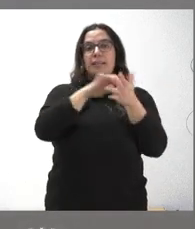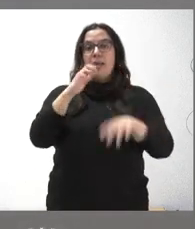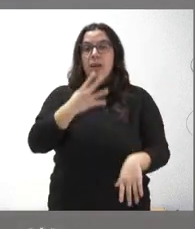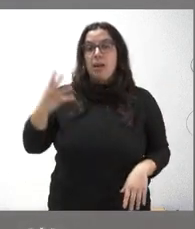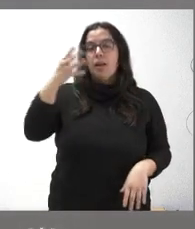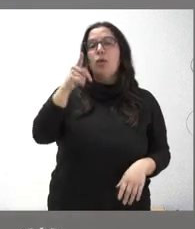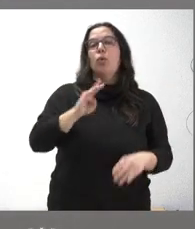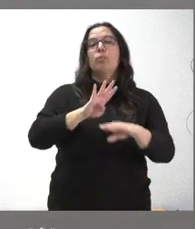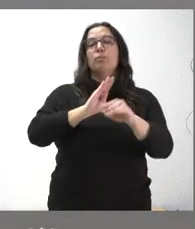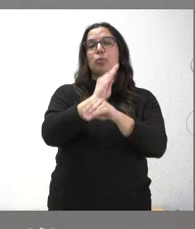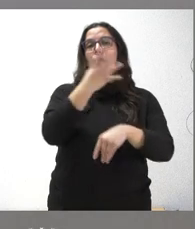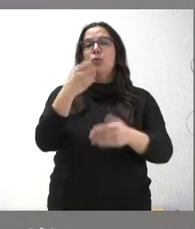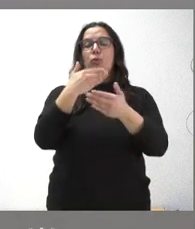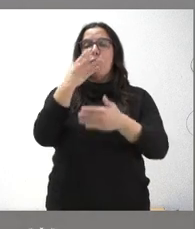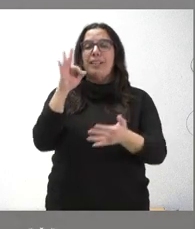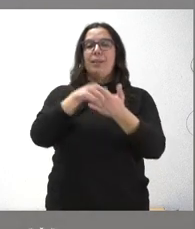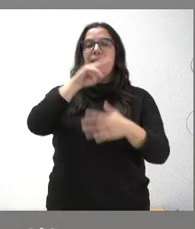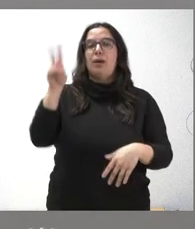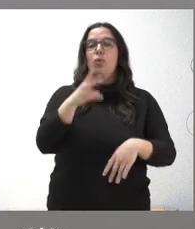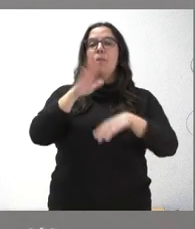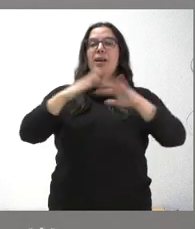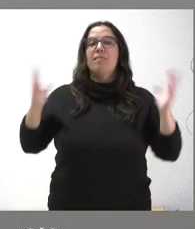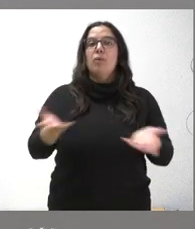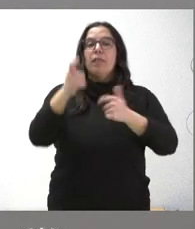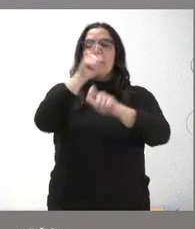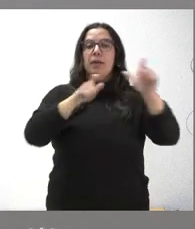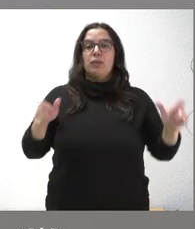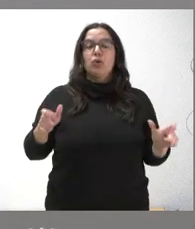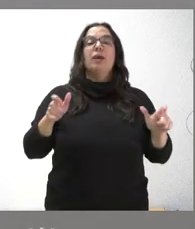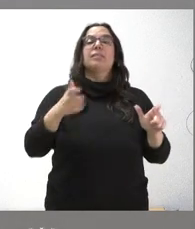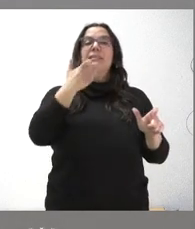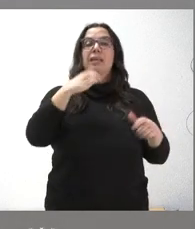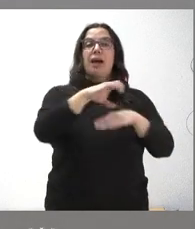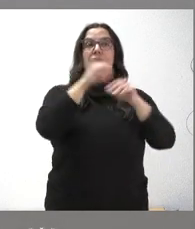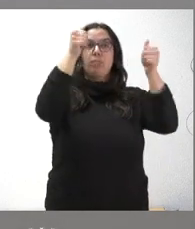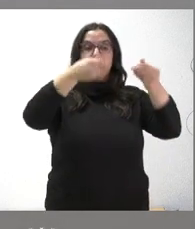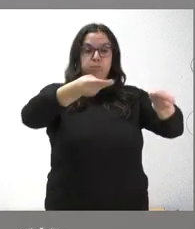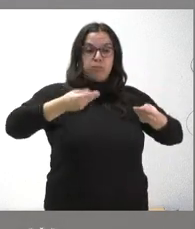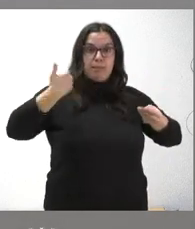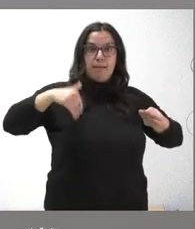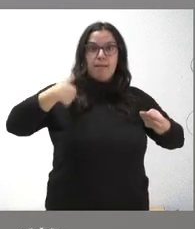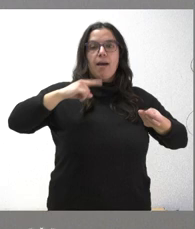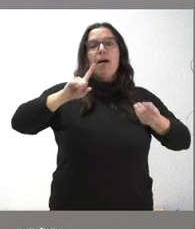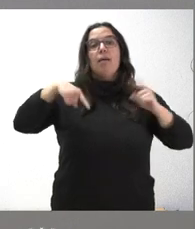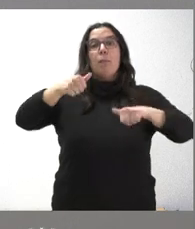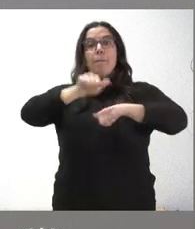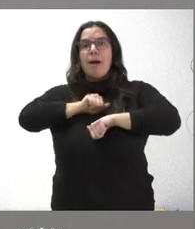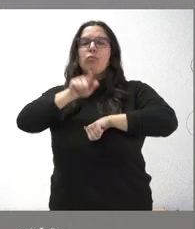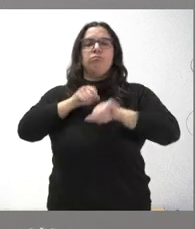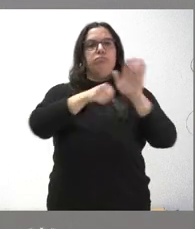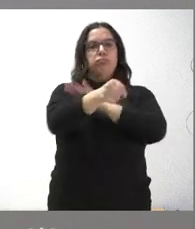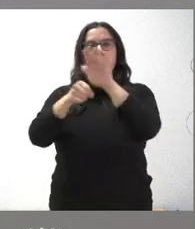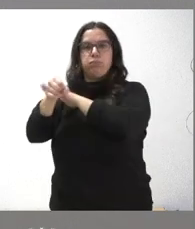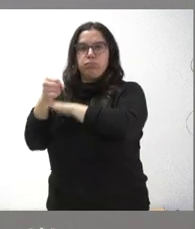440,000 para fornecer la inserción de titulados desempleados mediante acciones de intermediación laboral a través de las